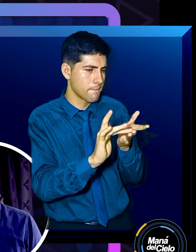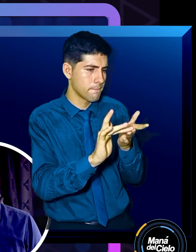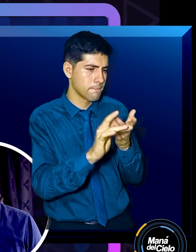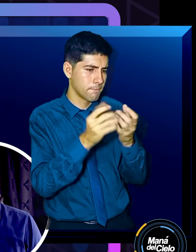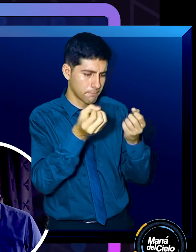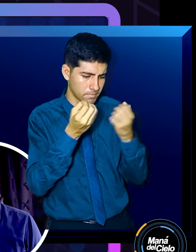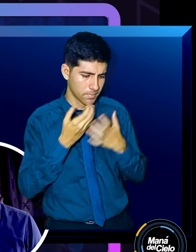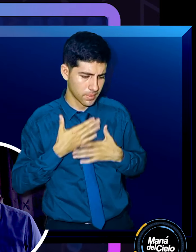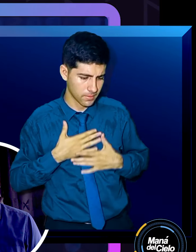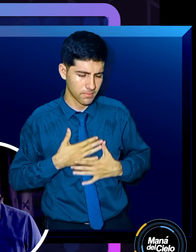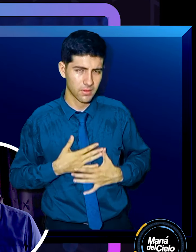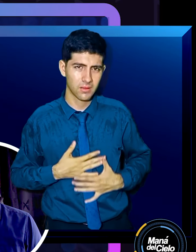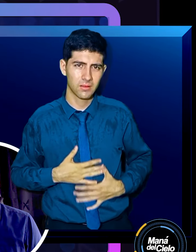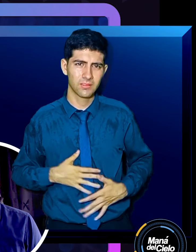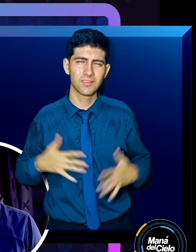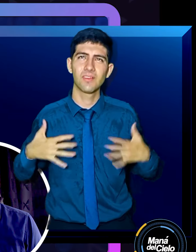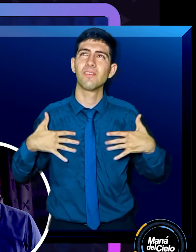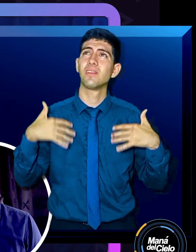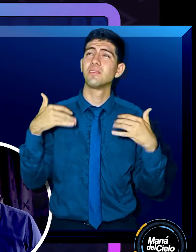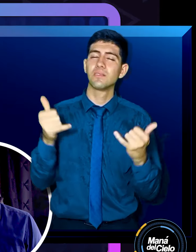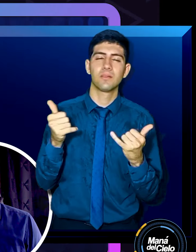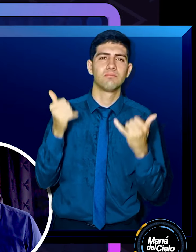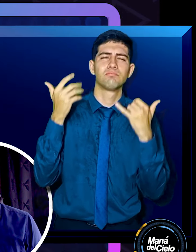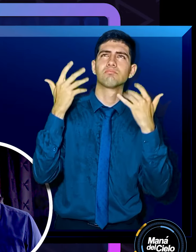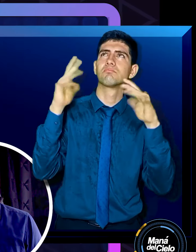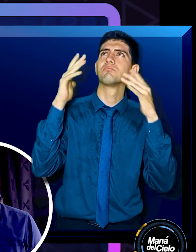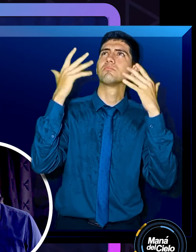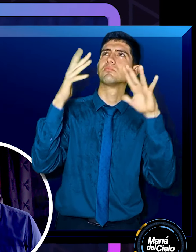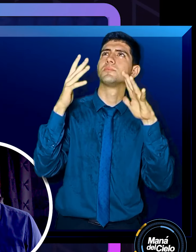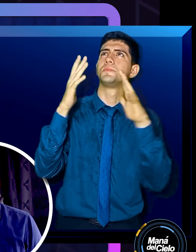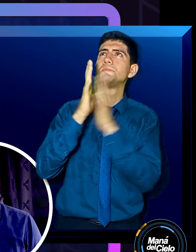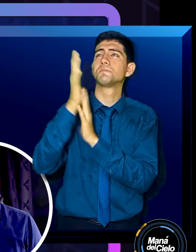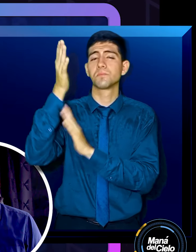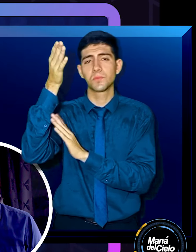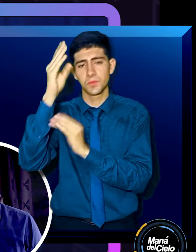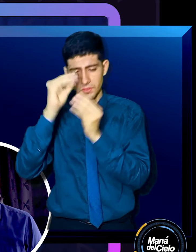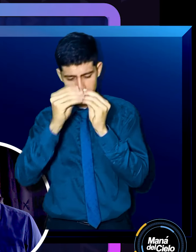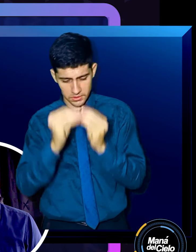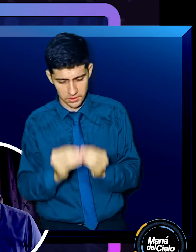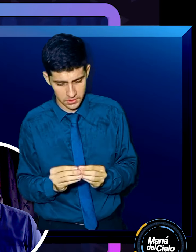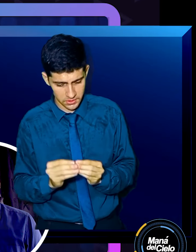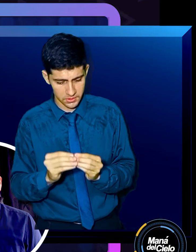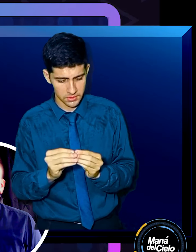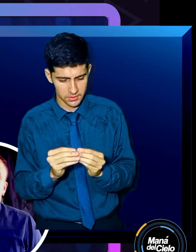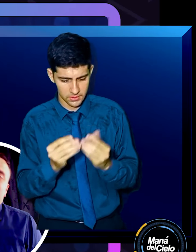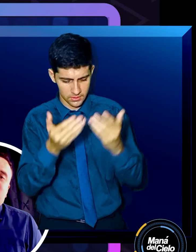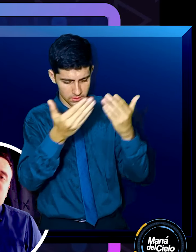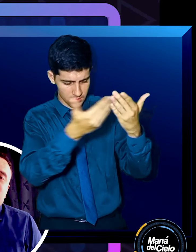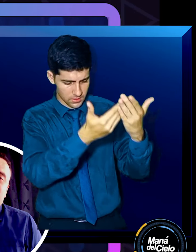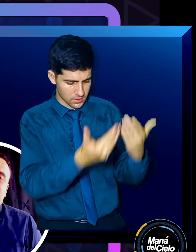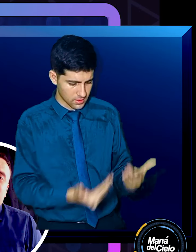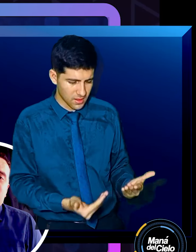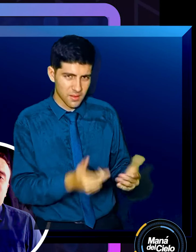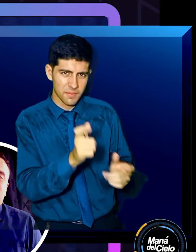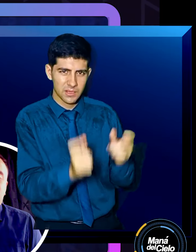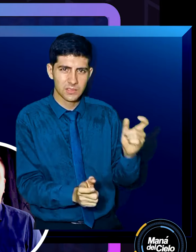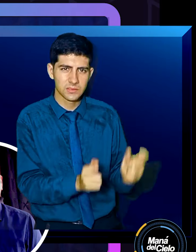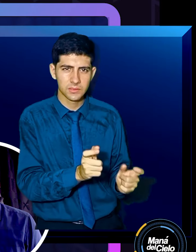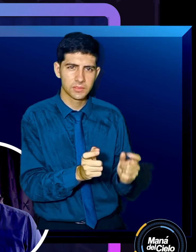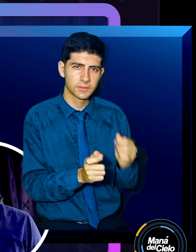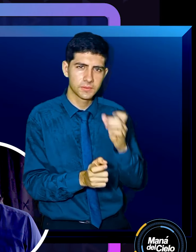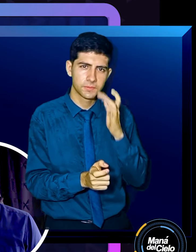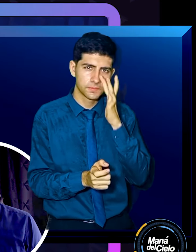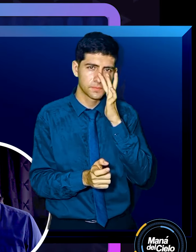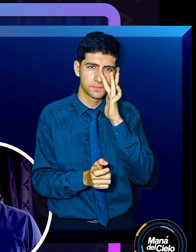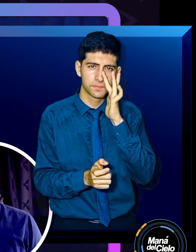alegría. Pero además Dios está haciendo perfiles. Porque este río, hermanos,